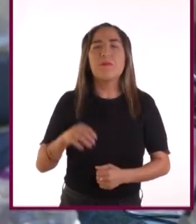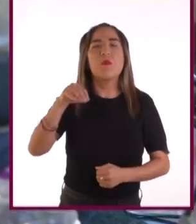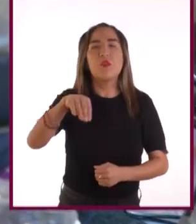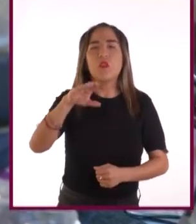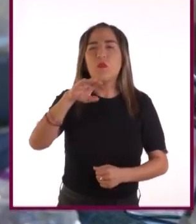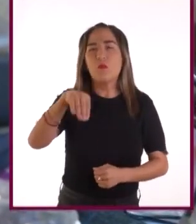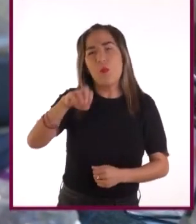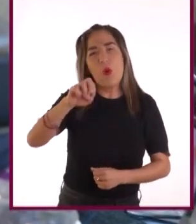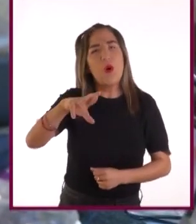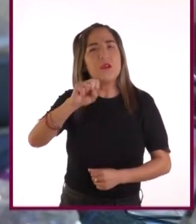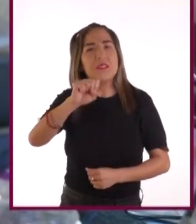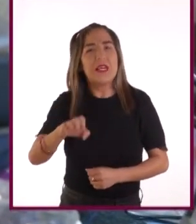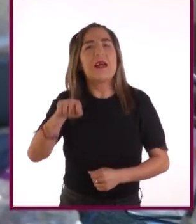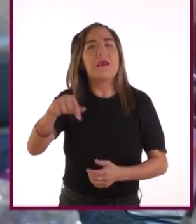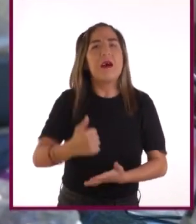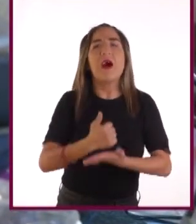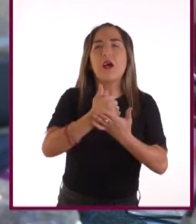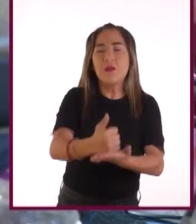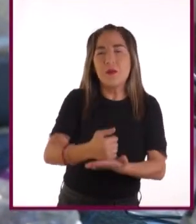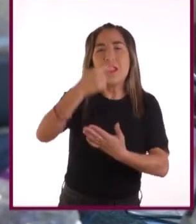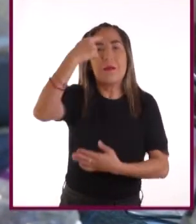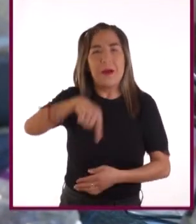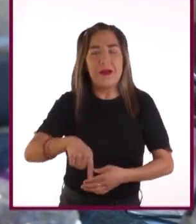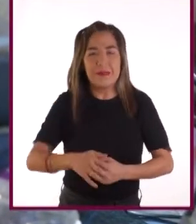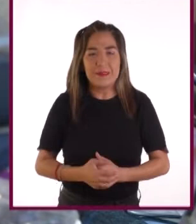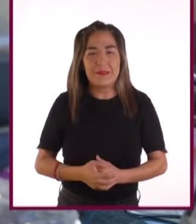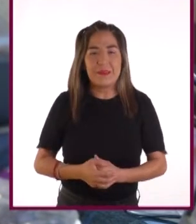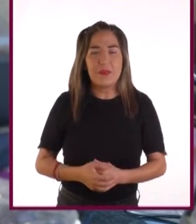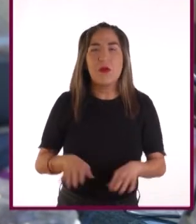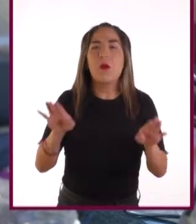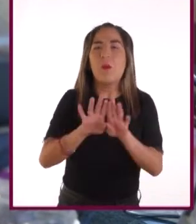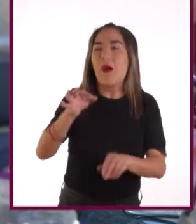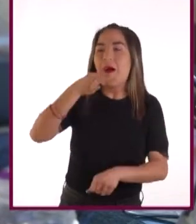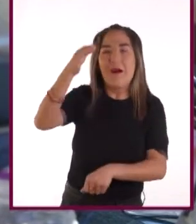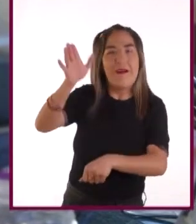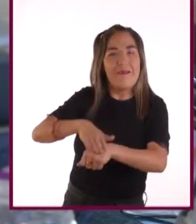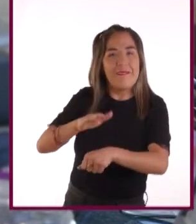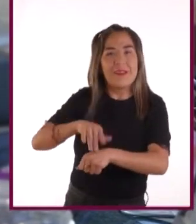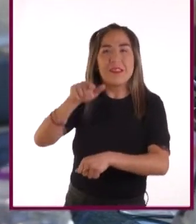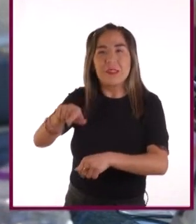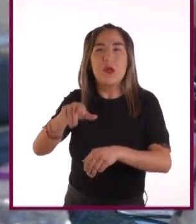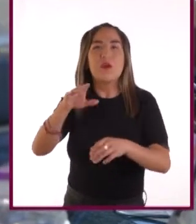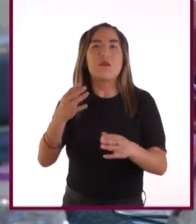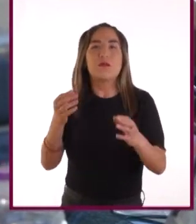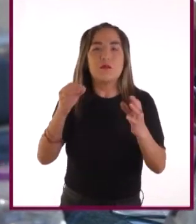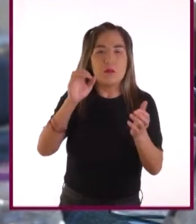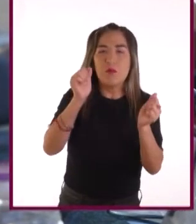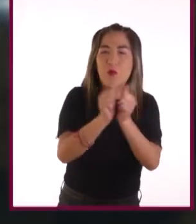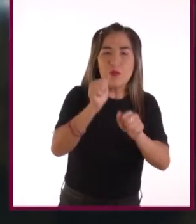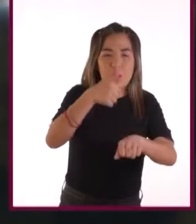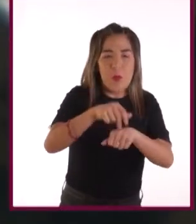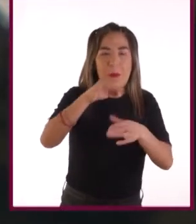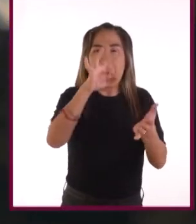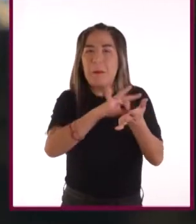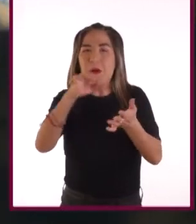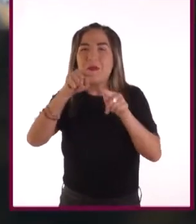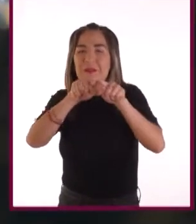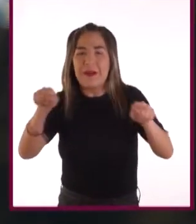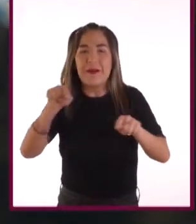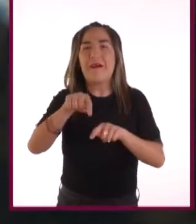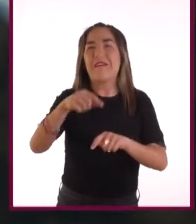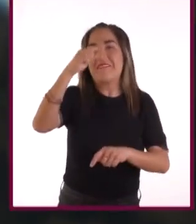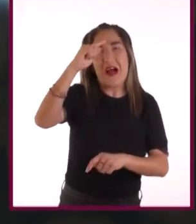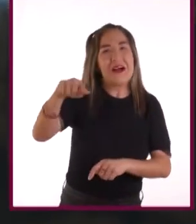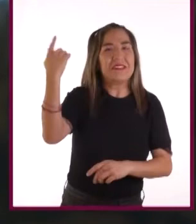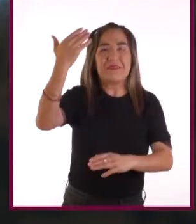el código Morse logra, como es muy fácil mandar estos tipos de códigos o de mensajes, es muy